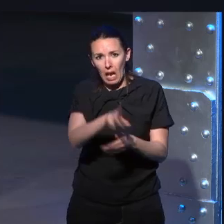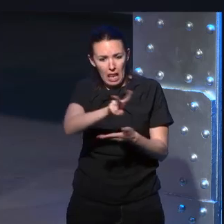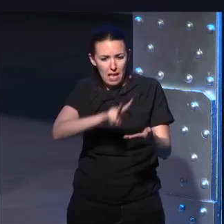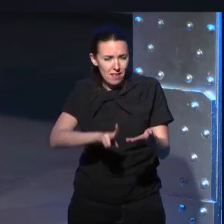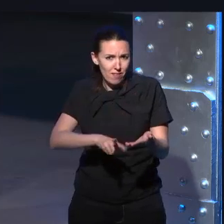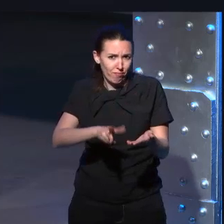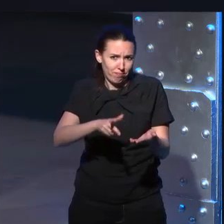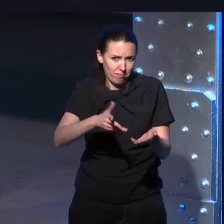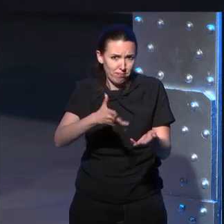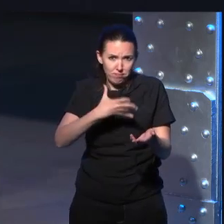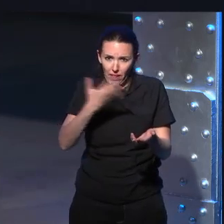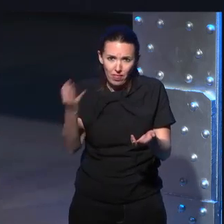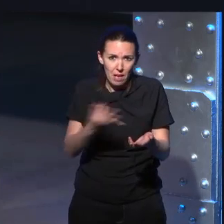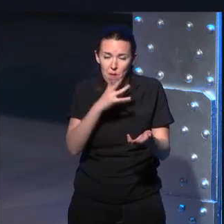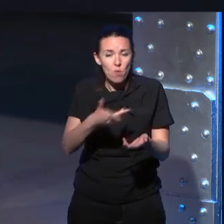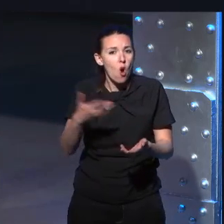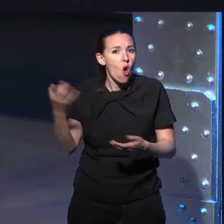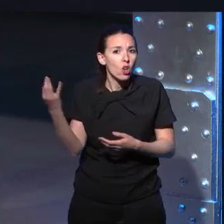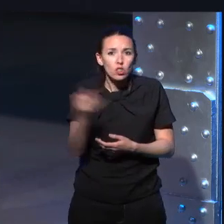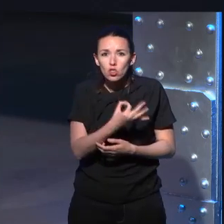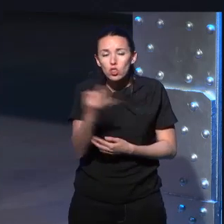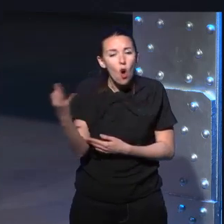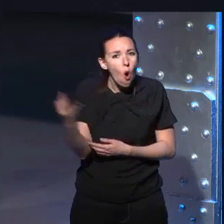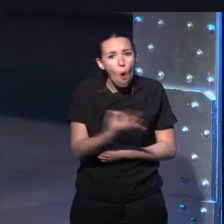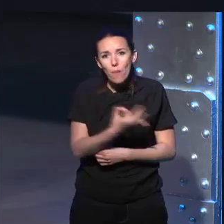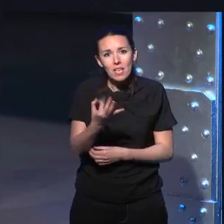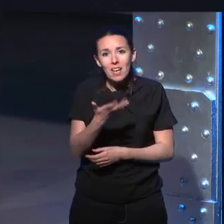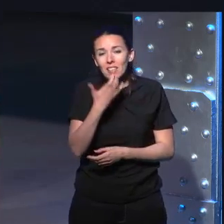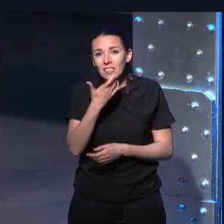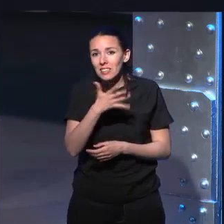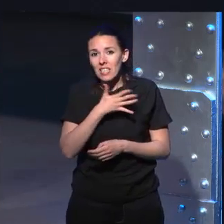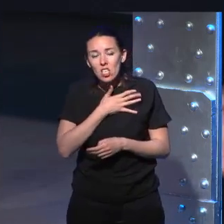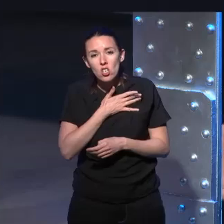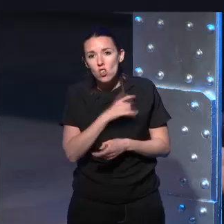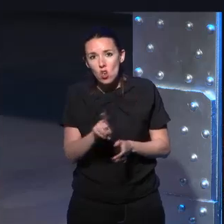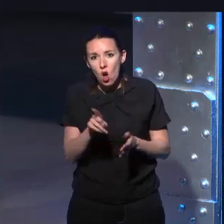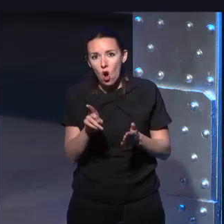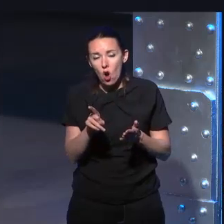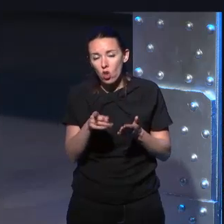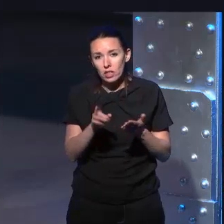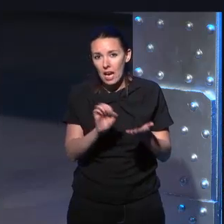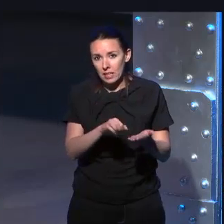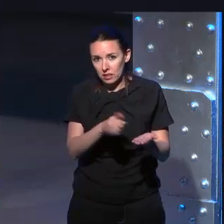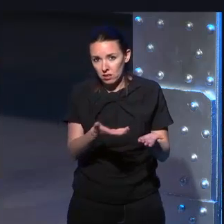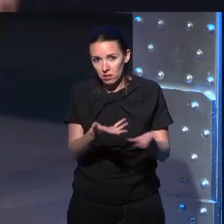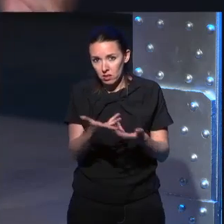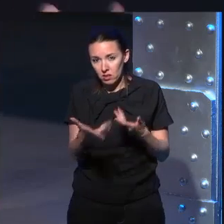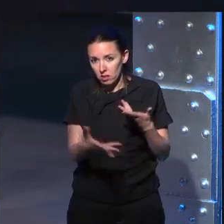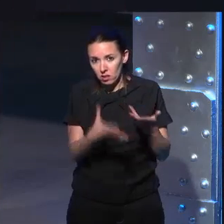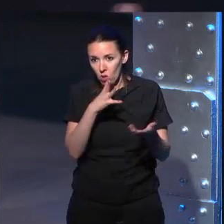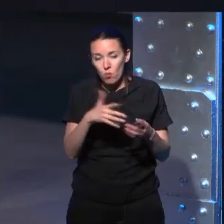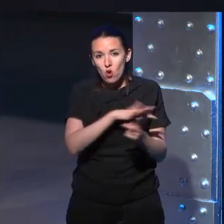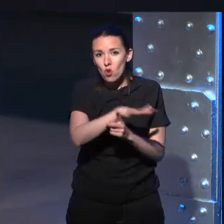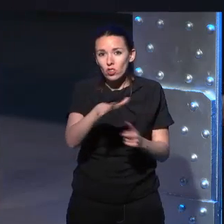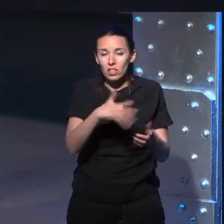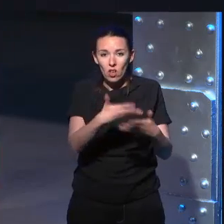legible, porque te obliga a mirar. Claro. O sea, si no quieres pasar, entiendes todo, sino porque en el contexto